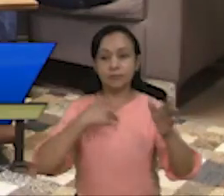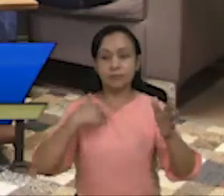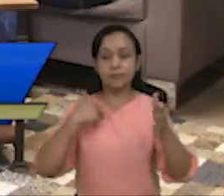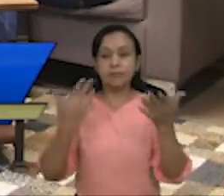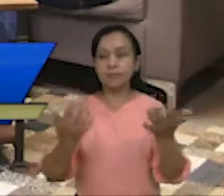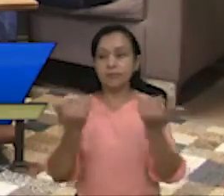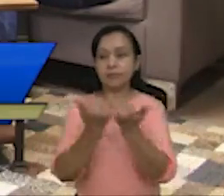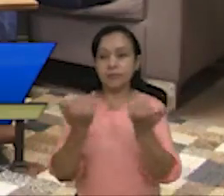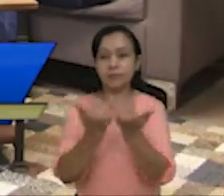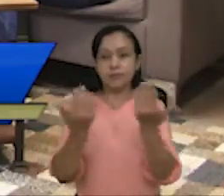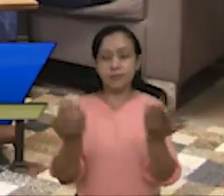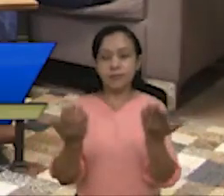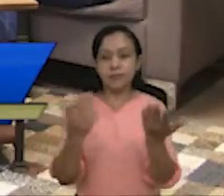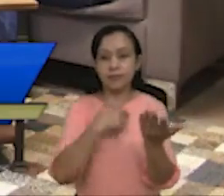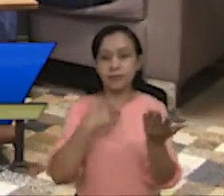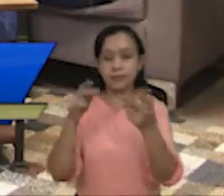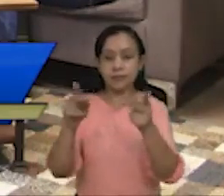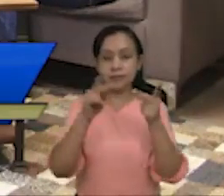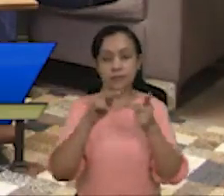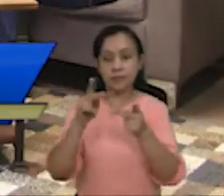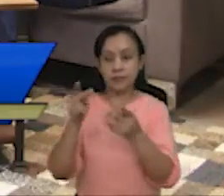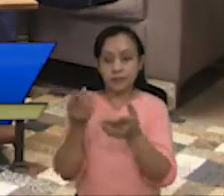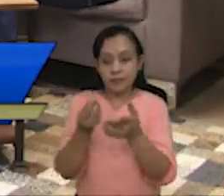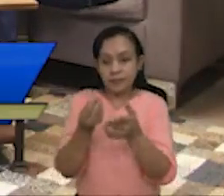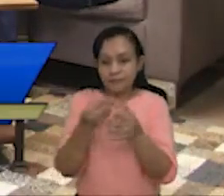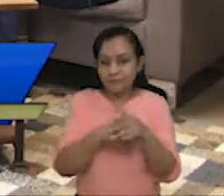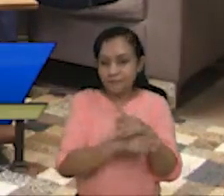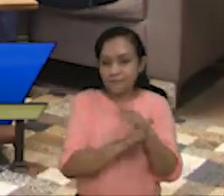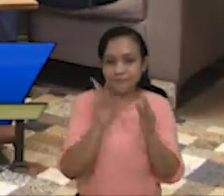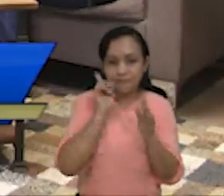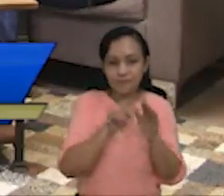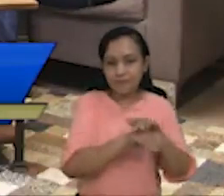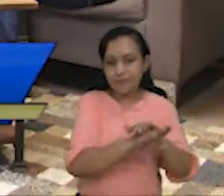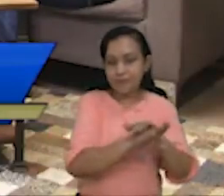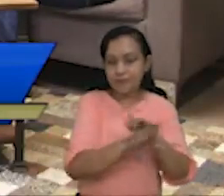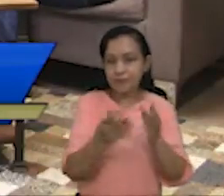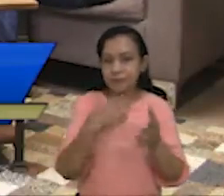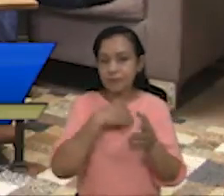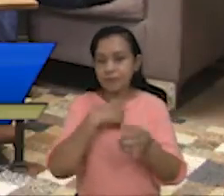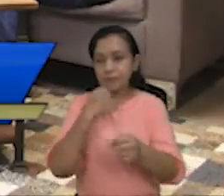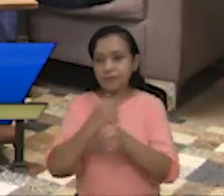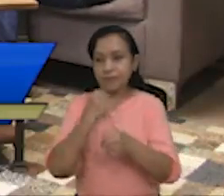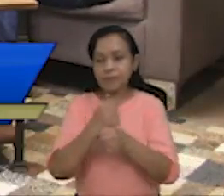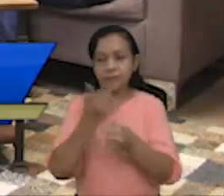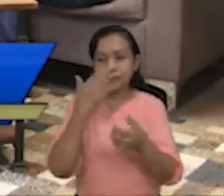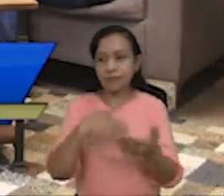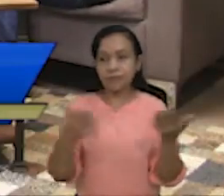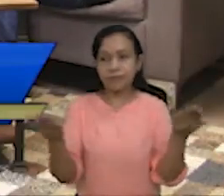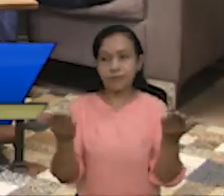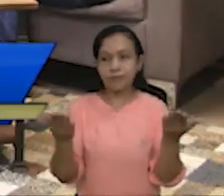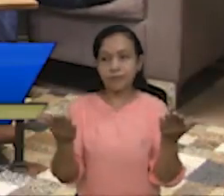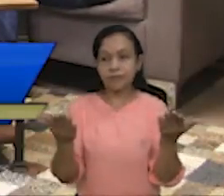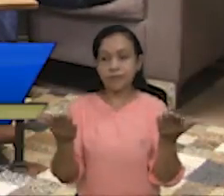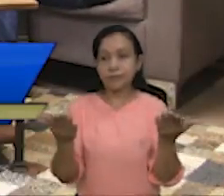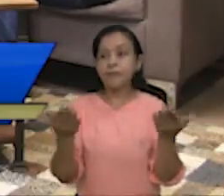la publicidad. Pero cuando esa plata te la pasan por debajo para que hagas un trabajo mercenario, ese